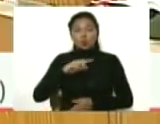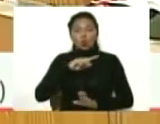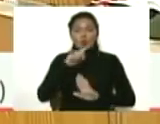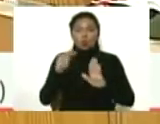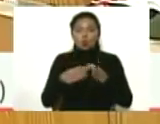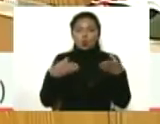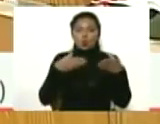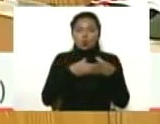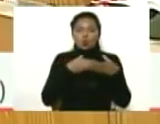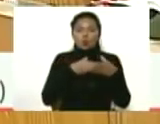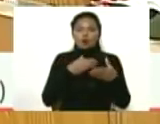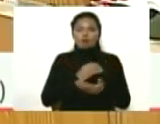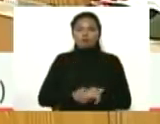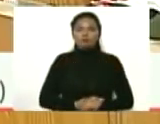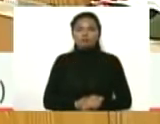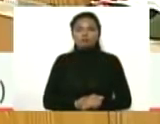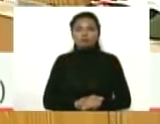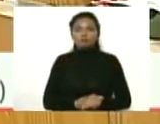conformó,